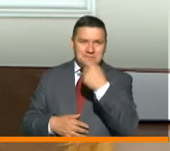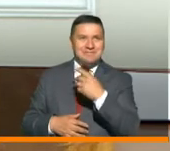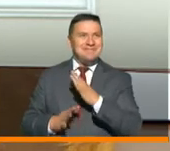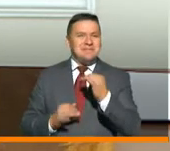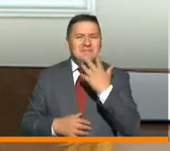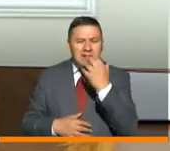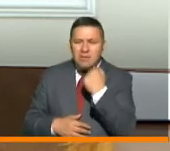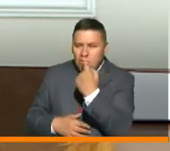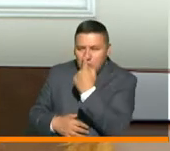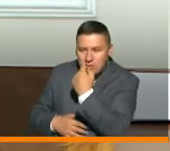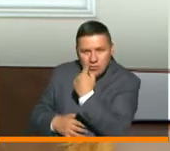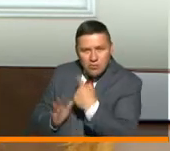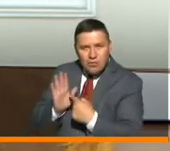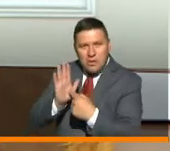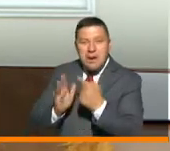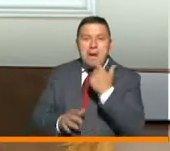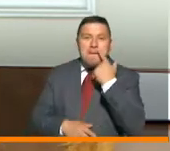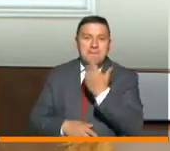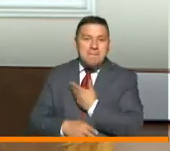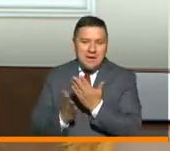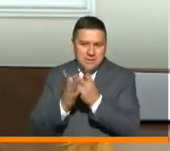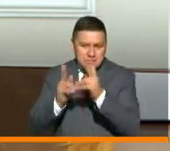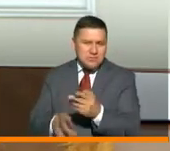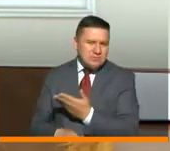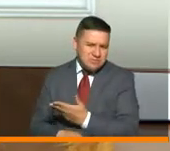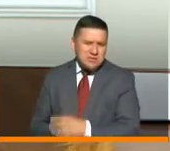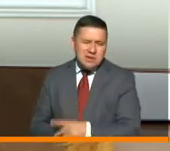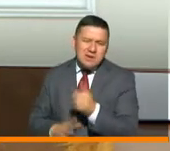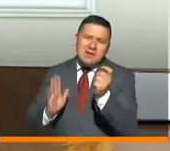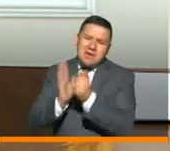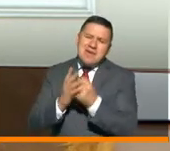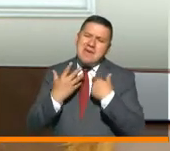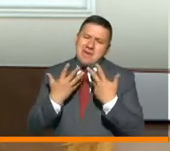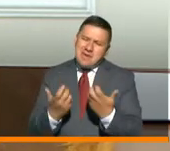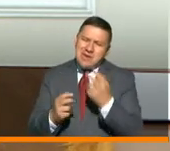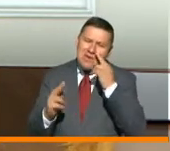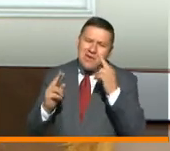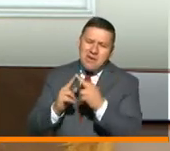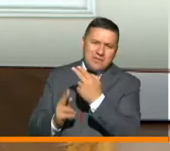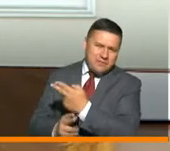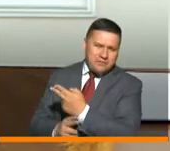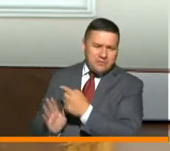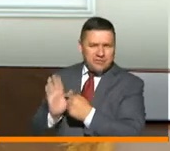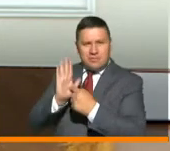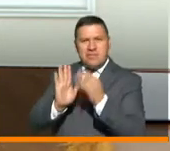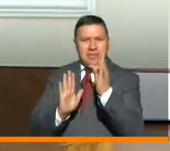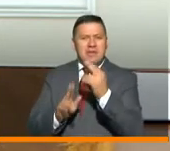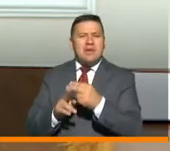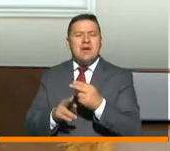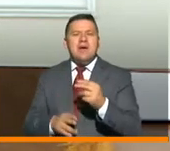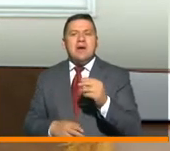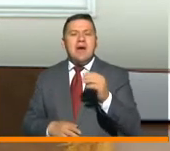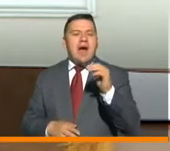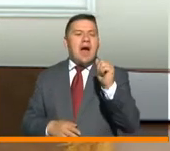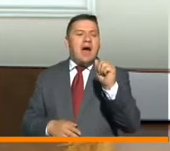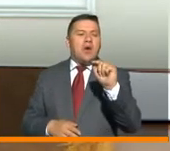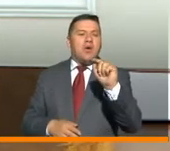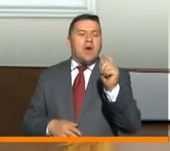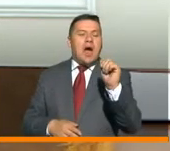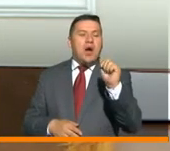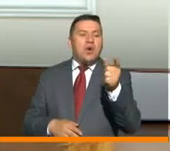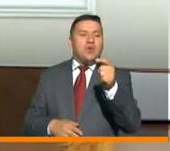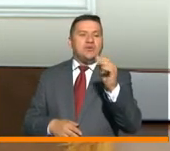familias, de padres y estudiantes. Por eso quiero que conozcamos este caso, el de don Agustín